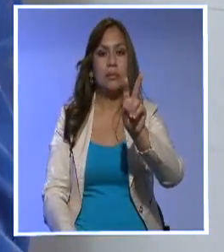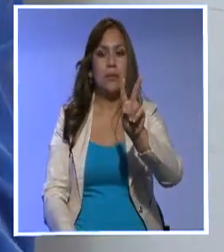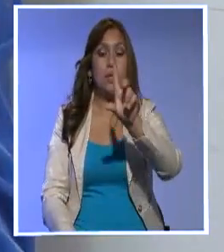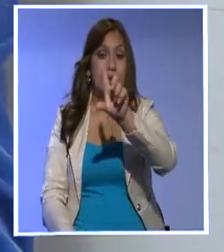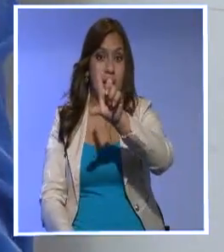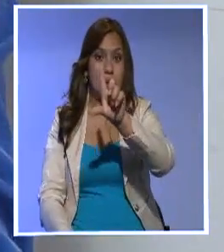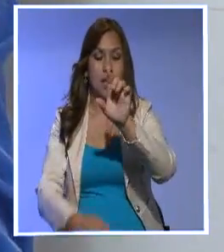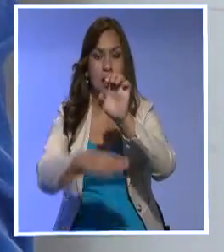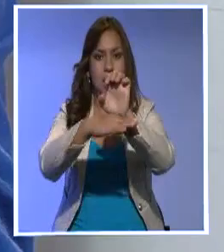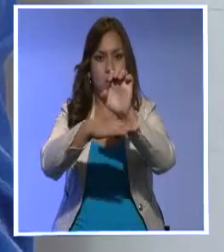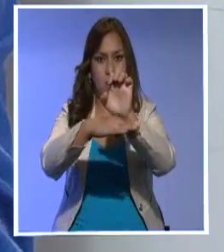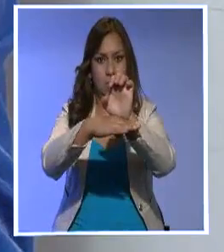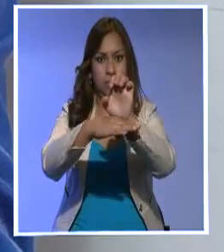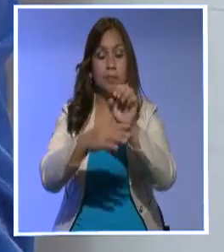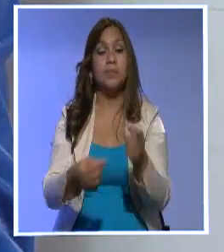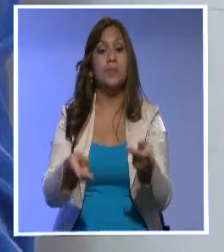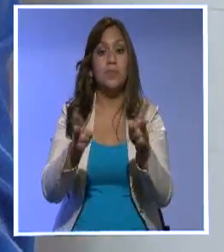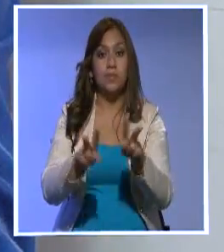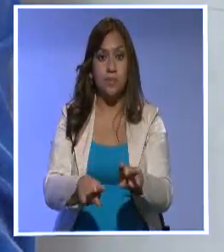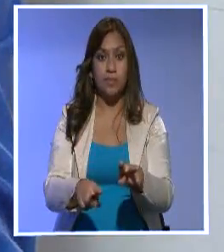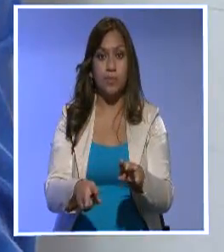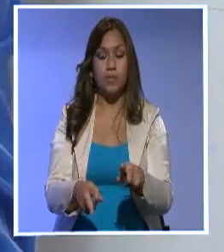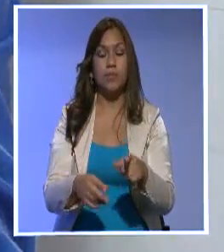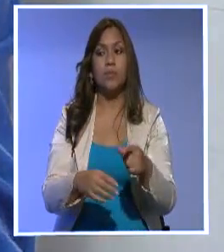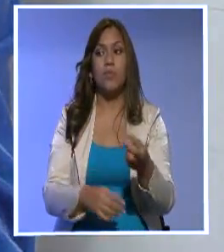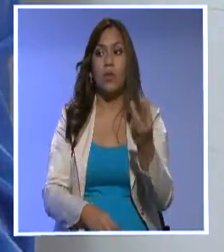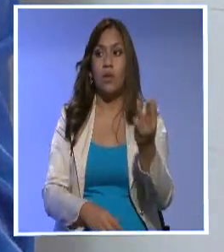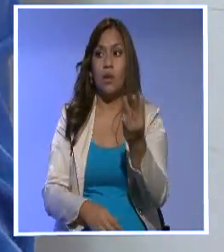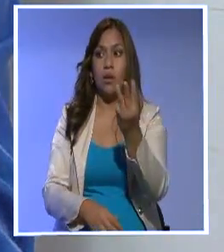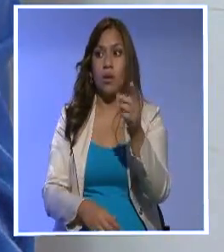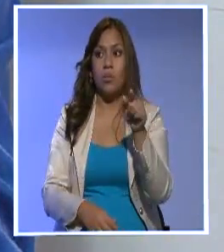quienes nos siguen a través de nuestra página web